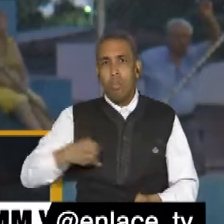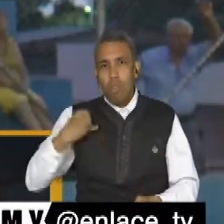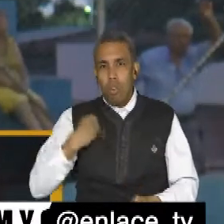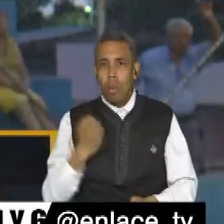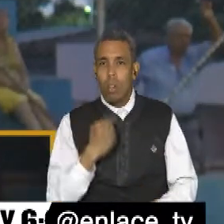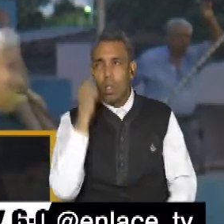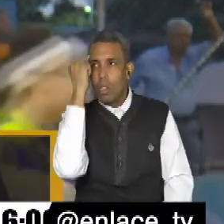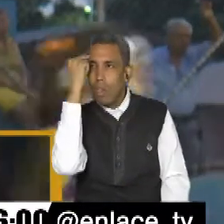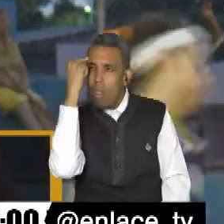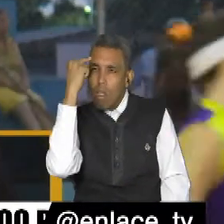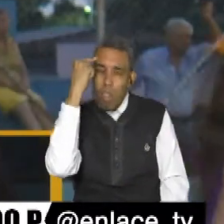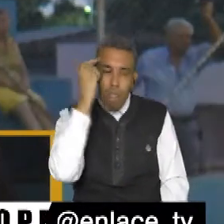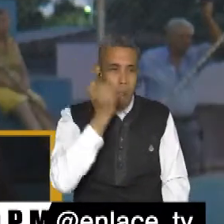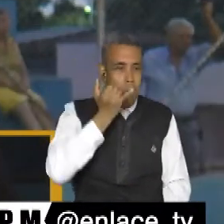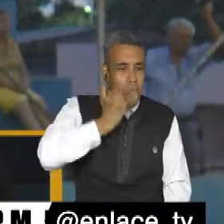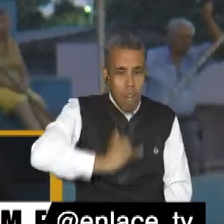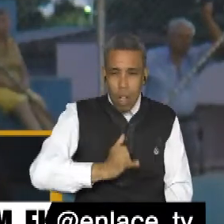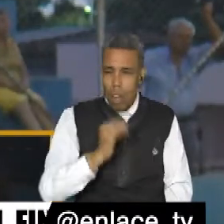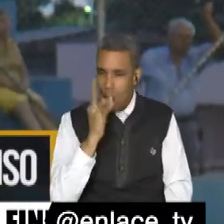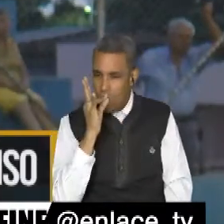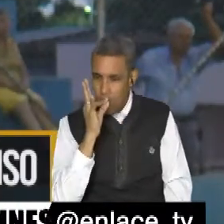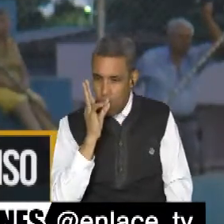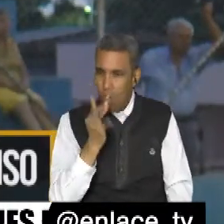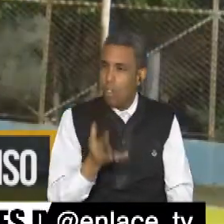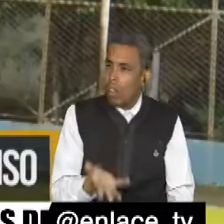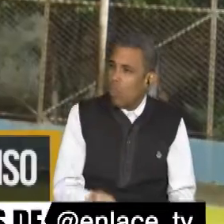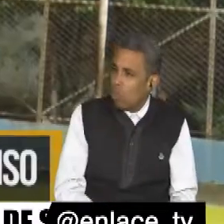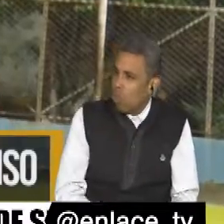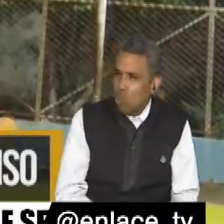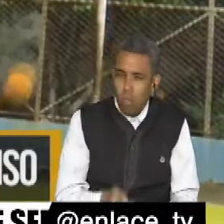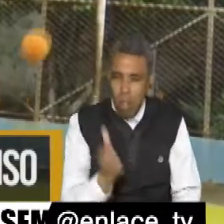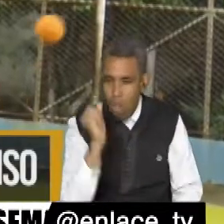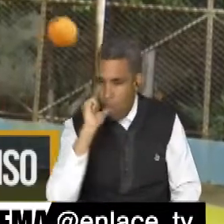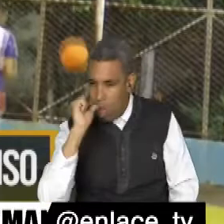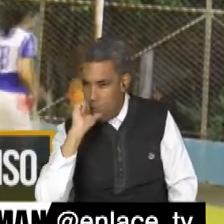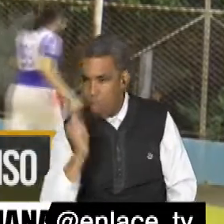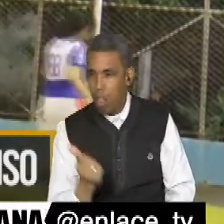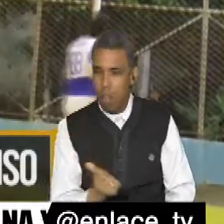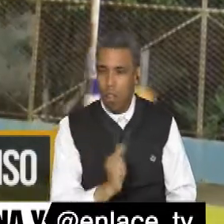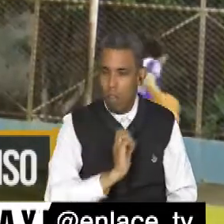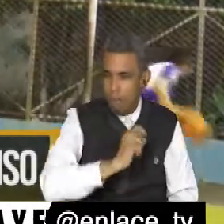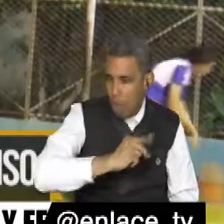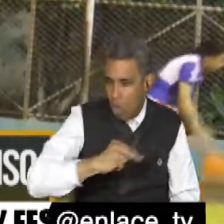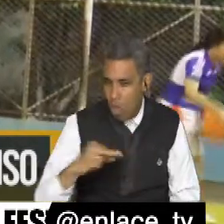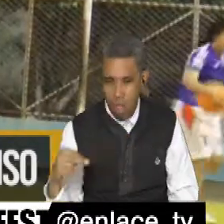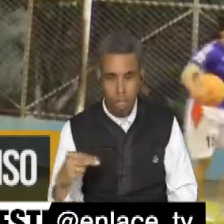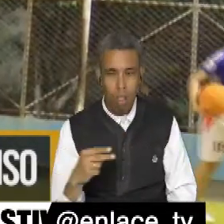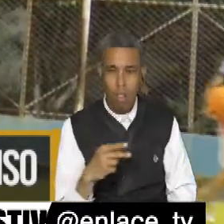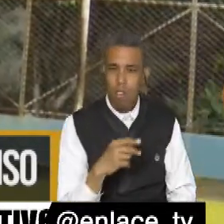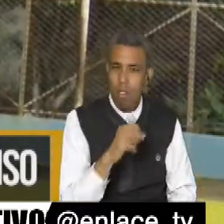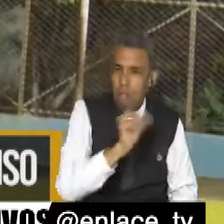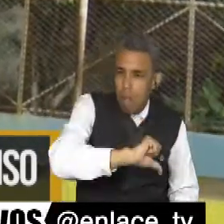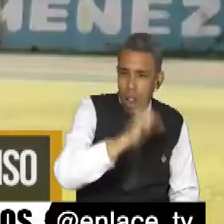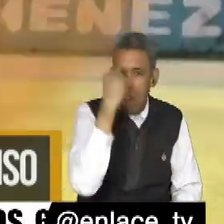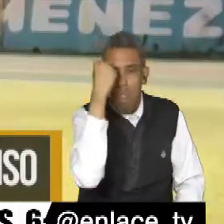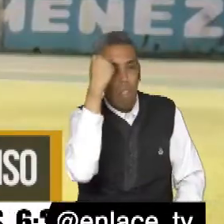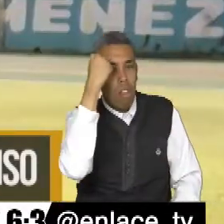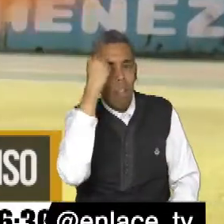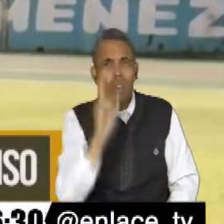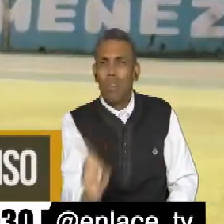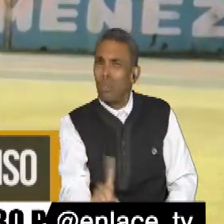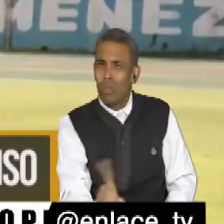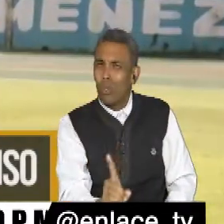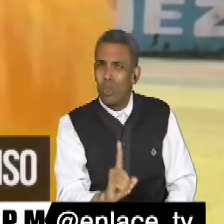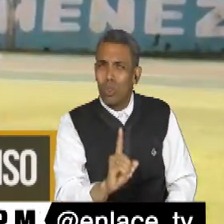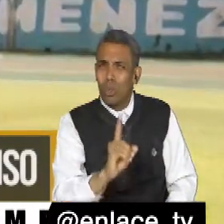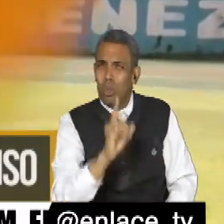el deporte puede sacar a niños adelante, puede alejarlos de los vicios, de las malas amistades. Sí, entonces, sí hay oportunidades,